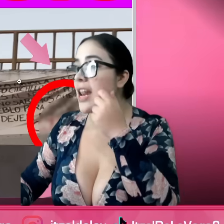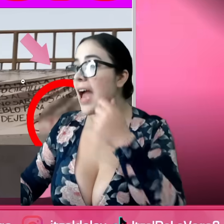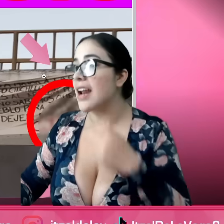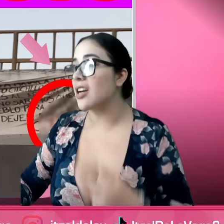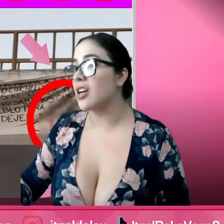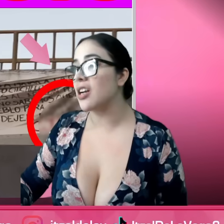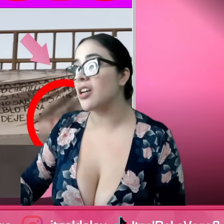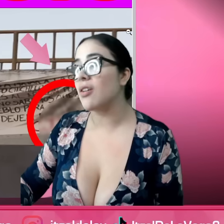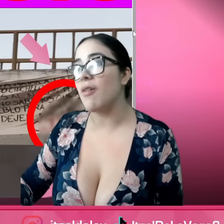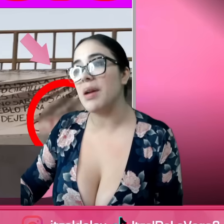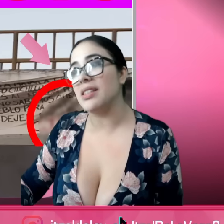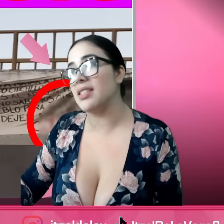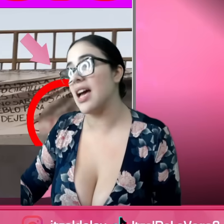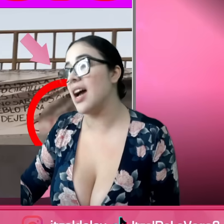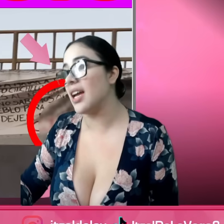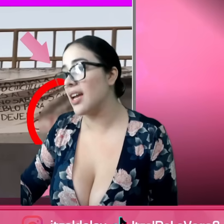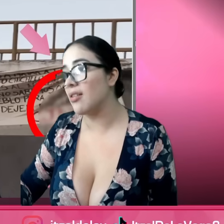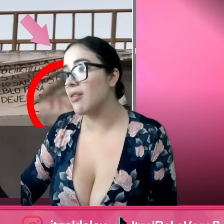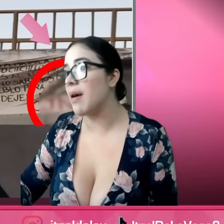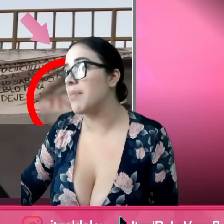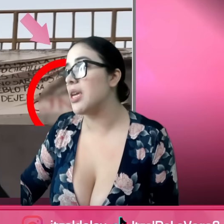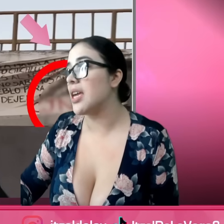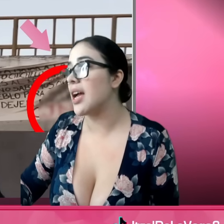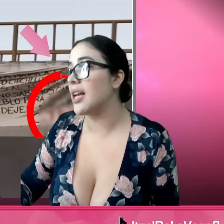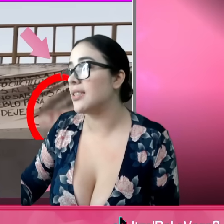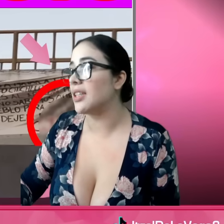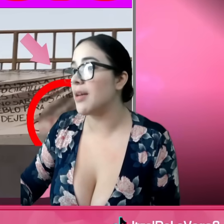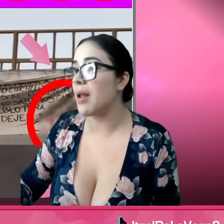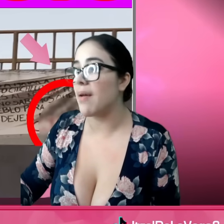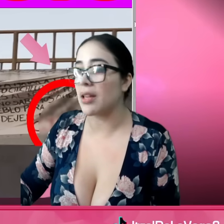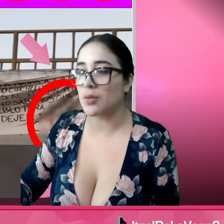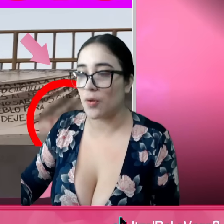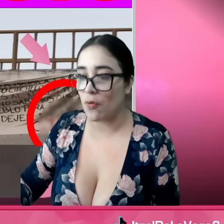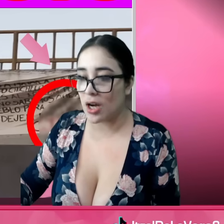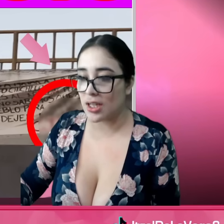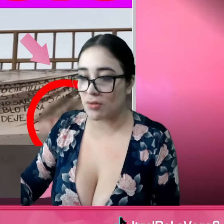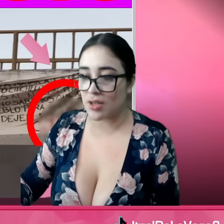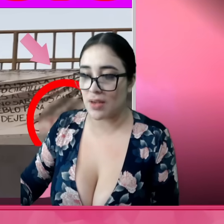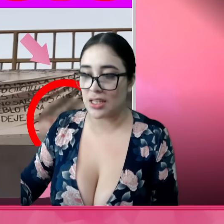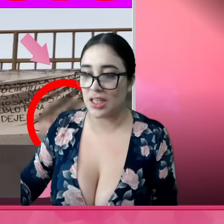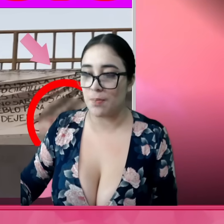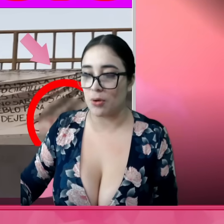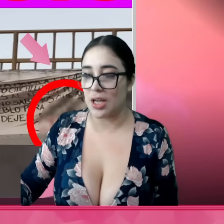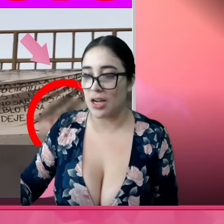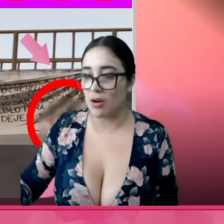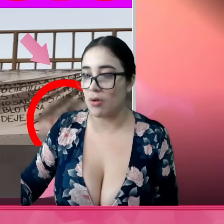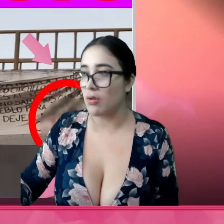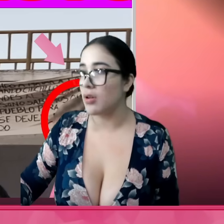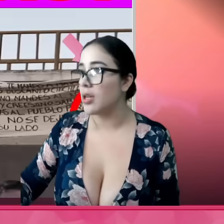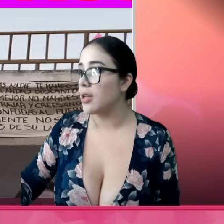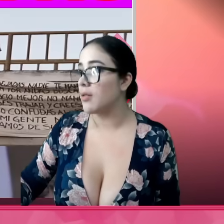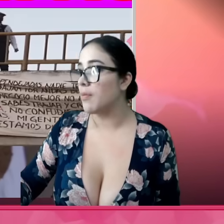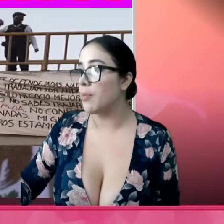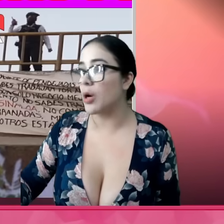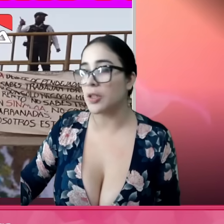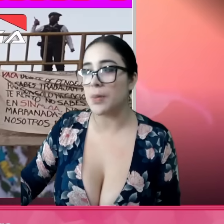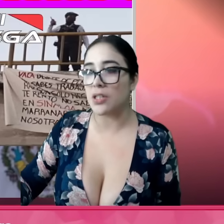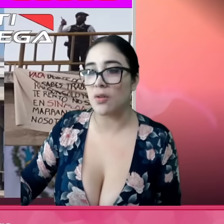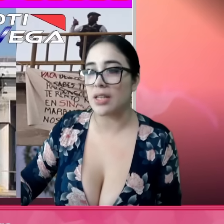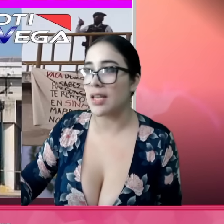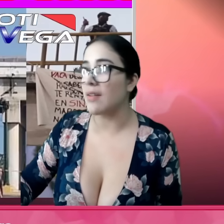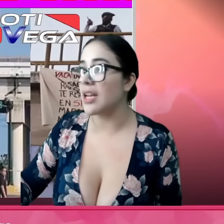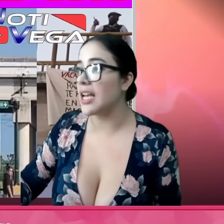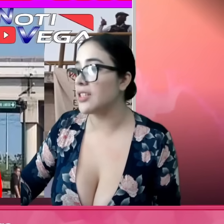tremendo narco mensaje a Norma Piña. Este tema la verdad es muy fuerte, no sabía así ponerlo,